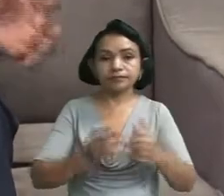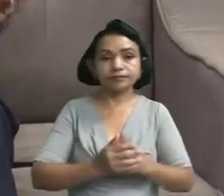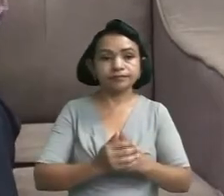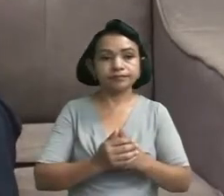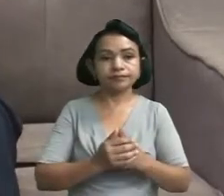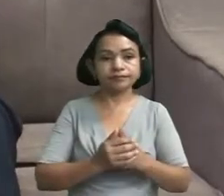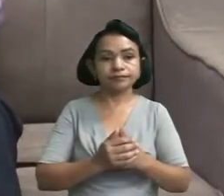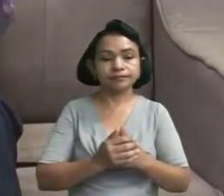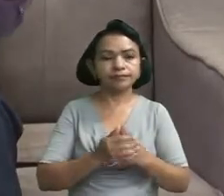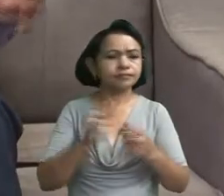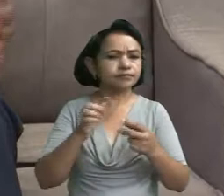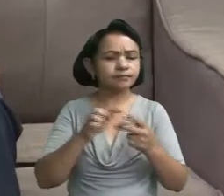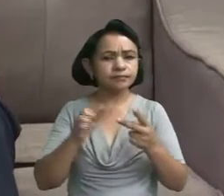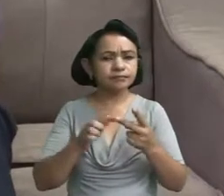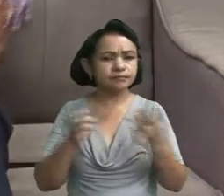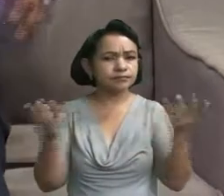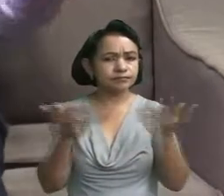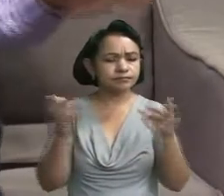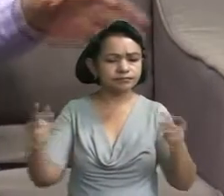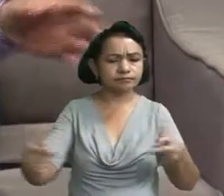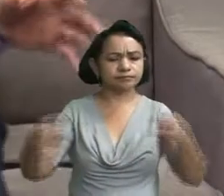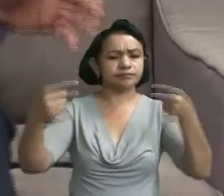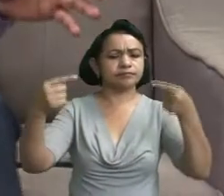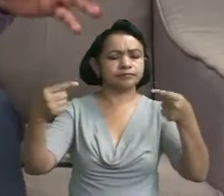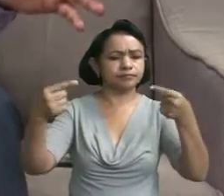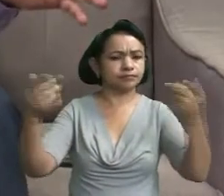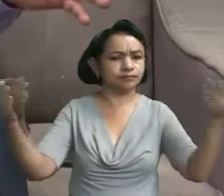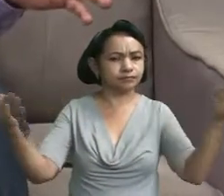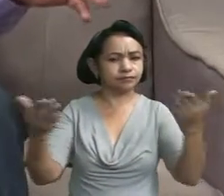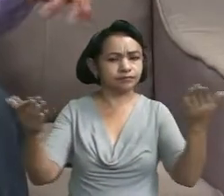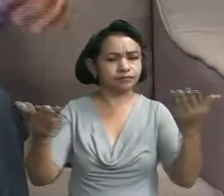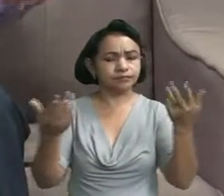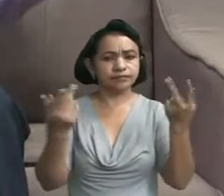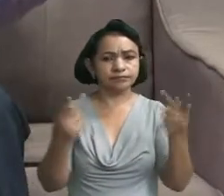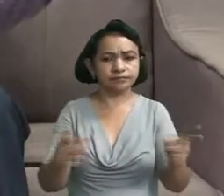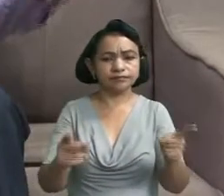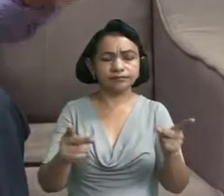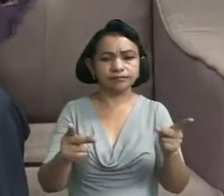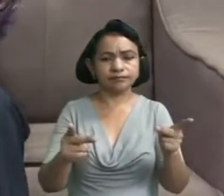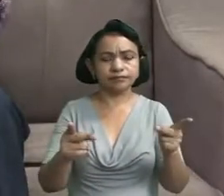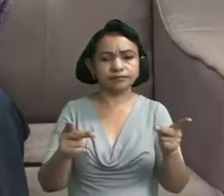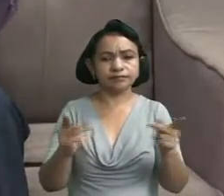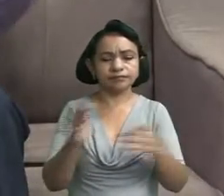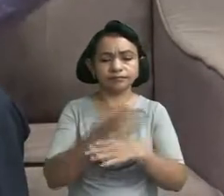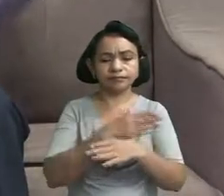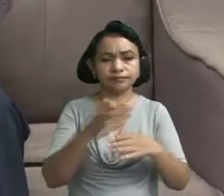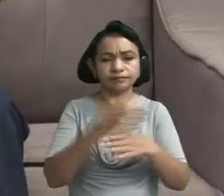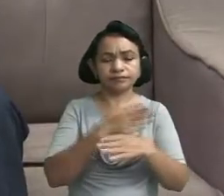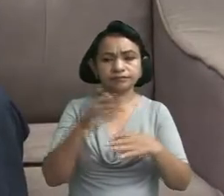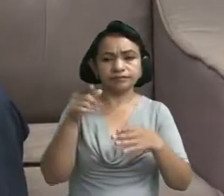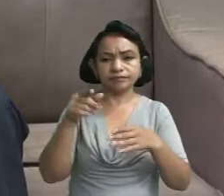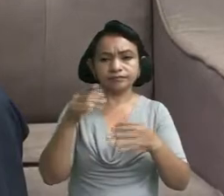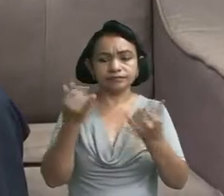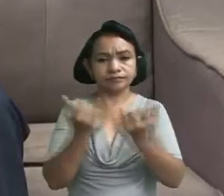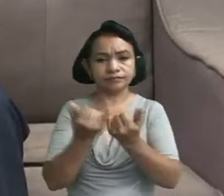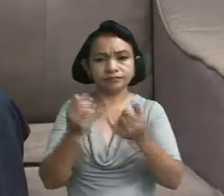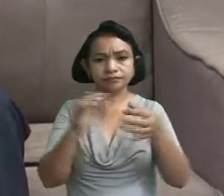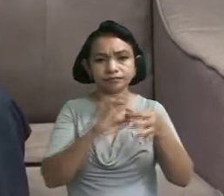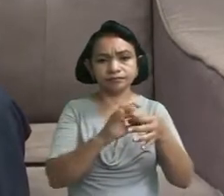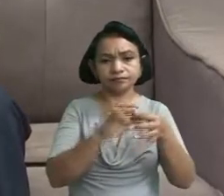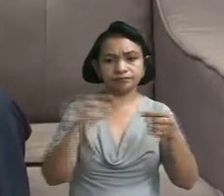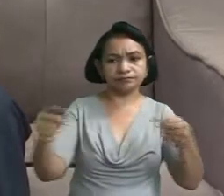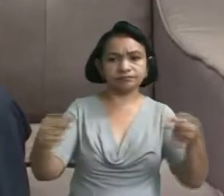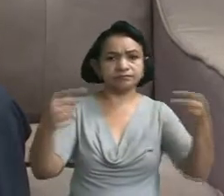dos posiciones tan opuestas en principio, pero por esa dualidad que existe en una parte de la... Claro,